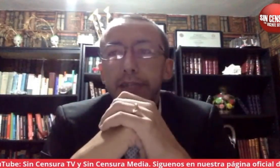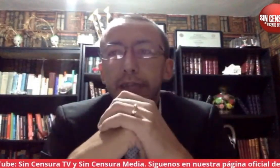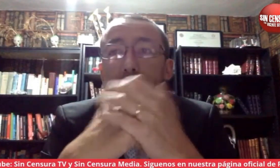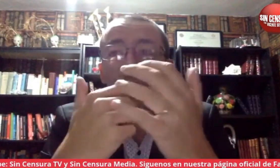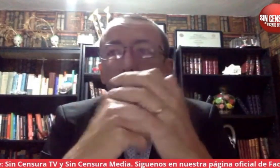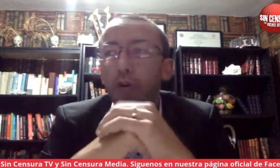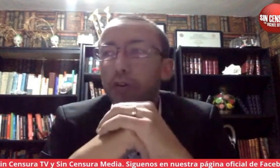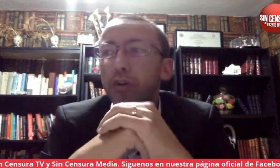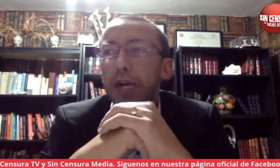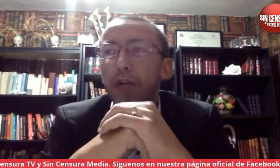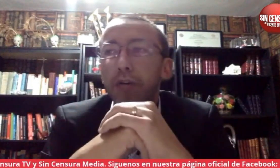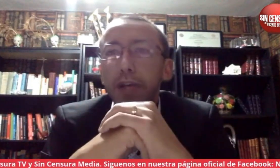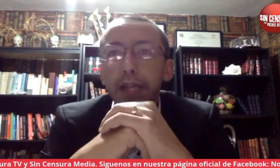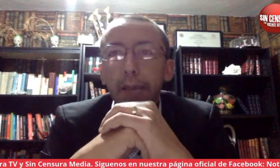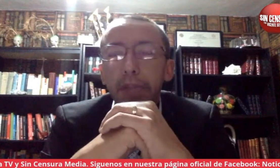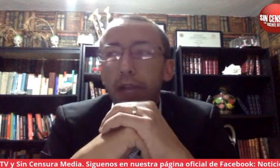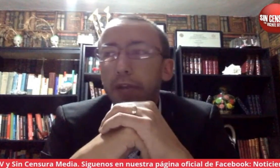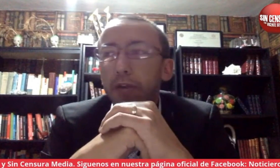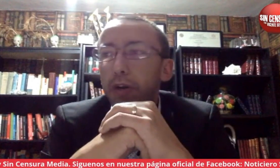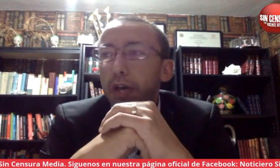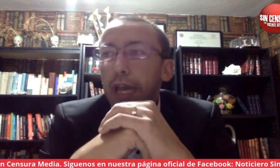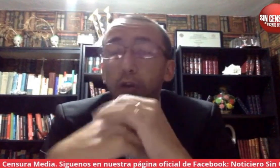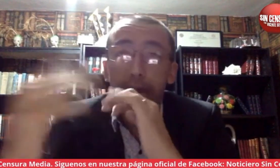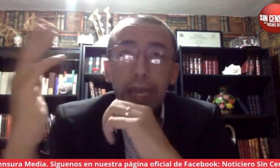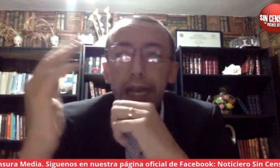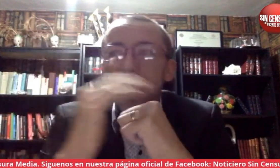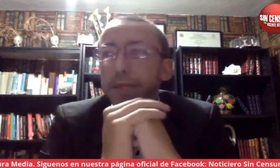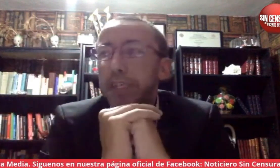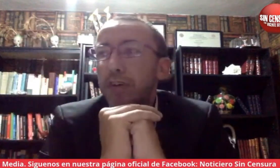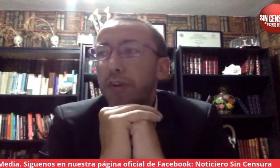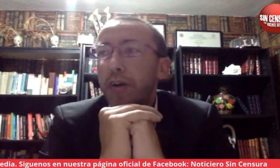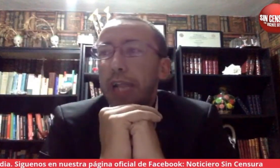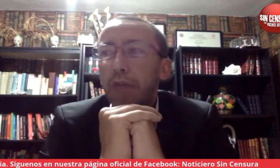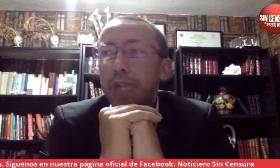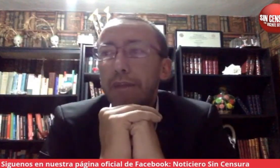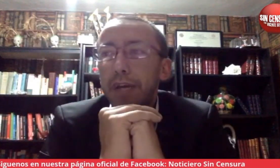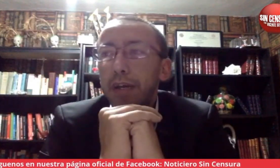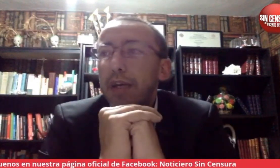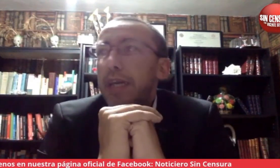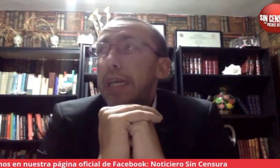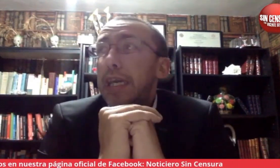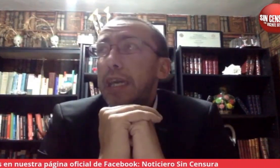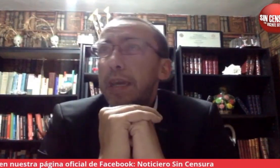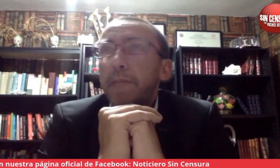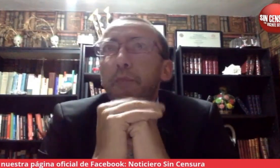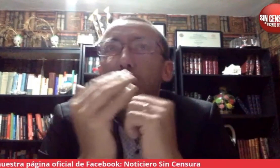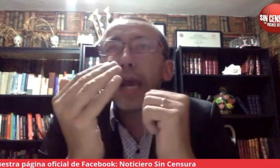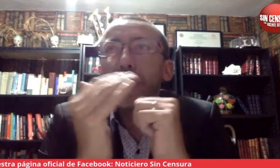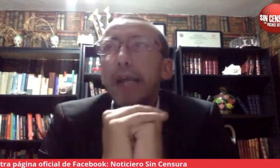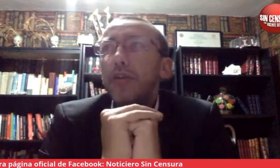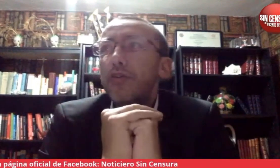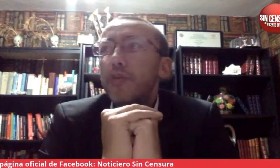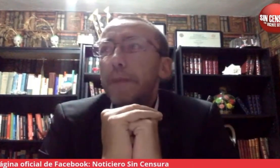y histórico Zócalo de Capitalino, en lo que era la transmisión de la octava. Y